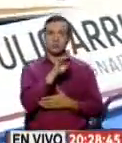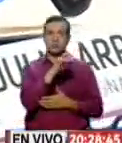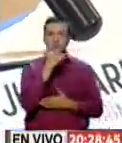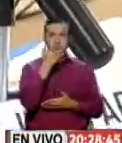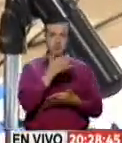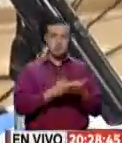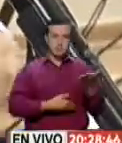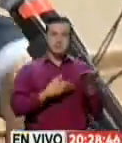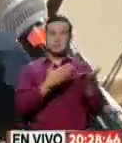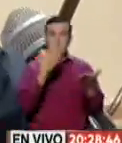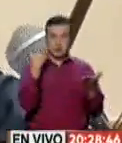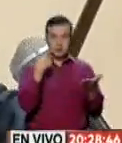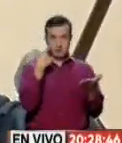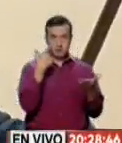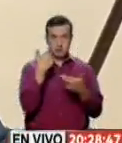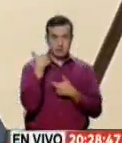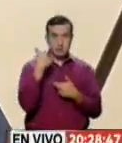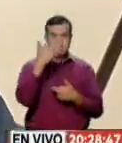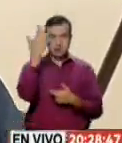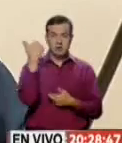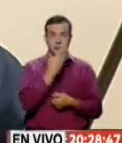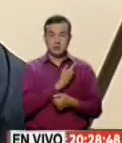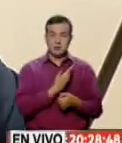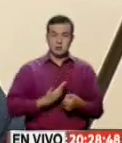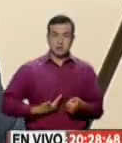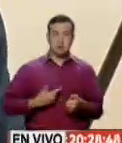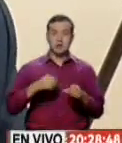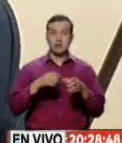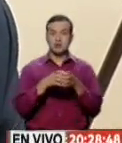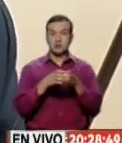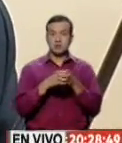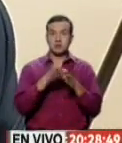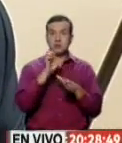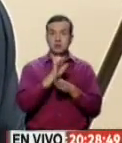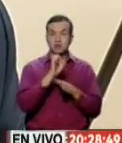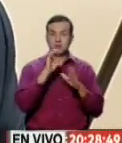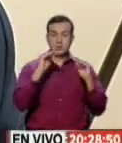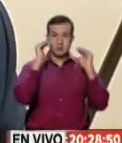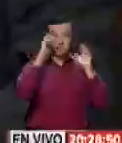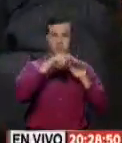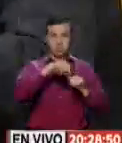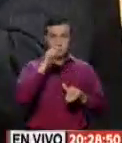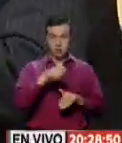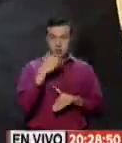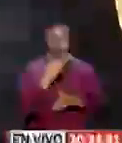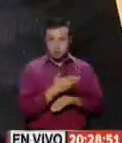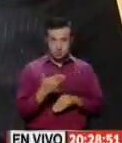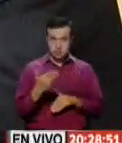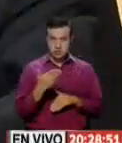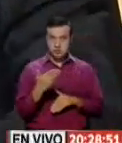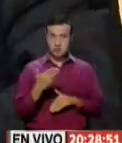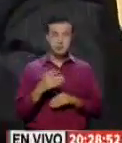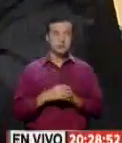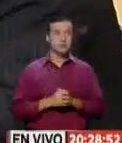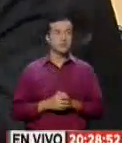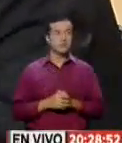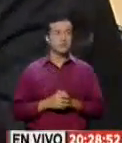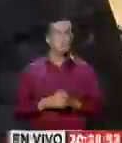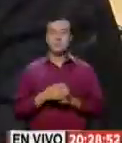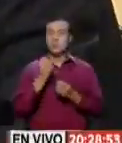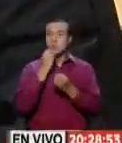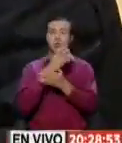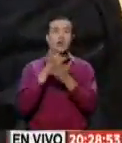papel mientras este último ocupara la presidencia de la Asociación Ecuatoriana de Magistrados y Jueces. Que no hicieron, que no